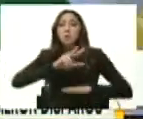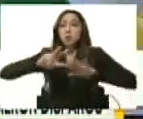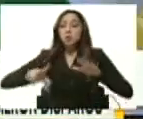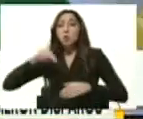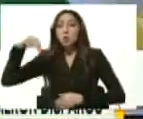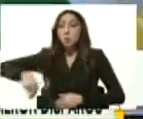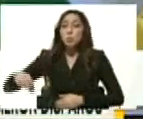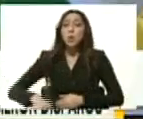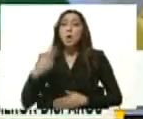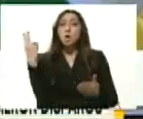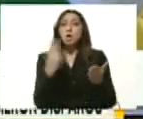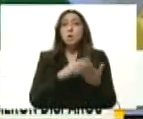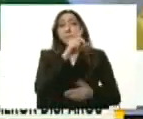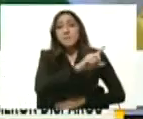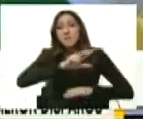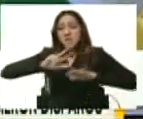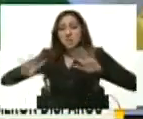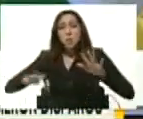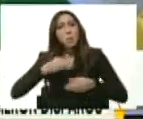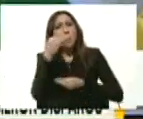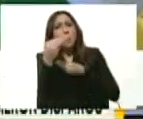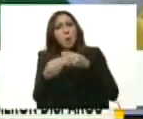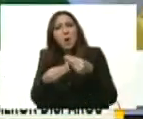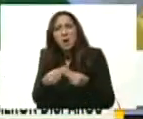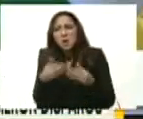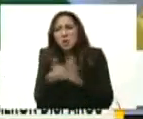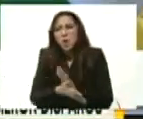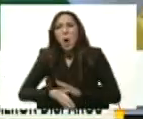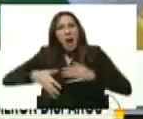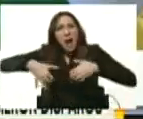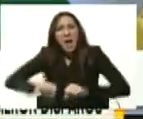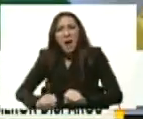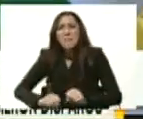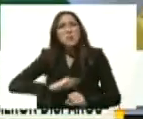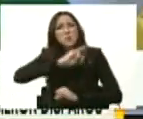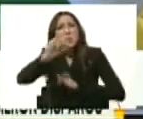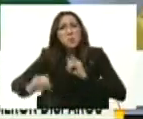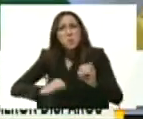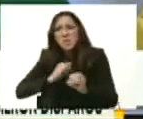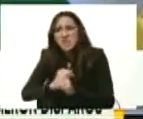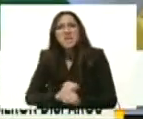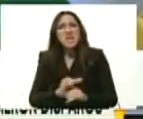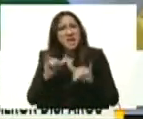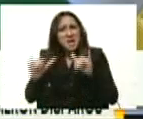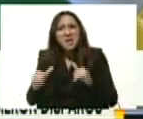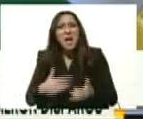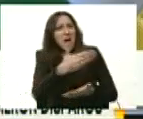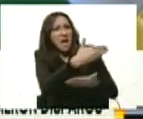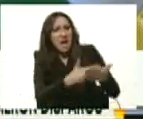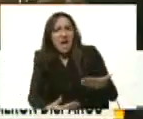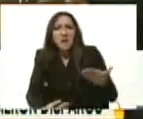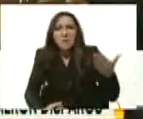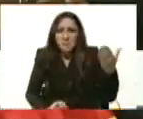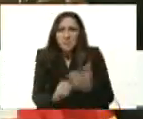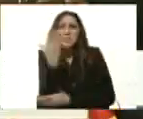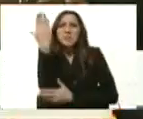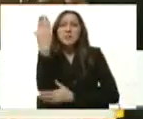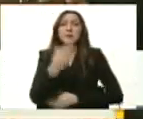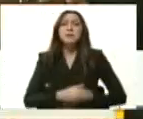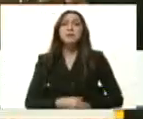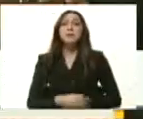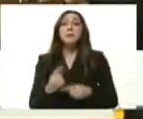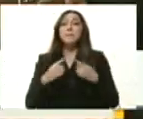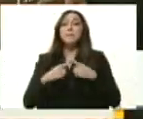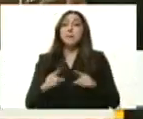noviembre de 2019, debido a la presión nacional e internacional, se abroga el decreto supremo. Pero ya para